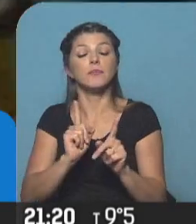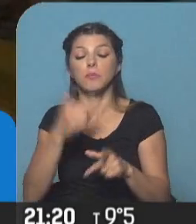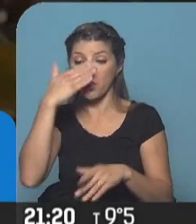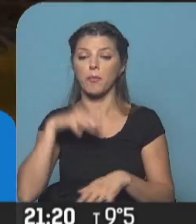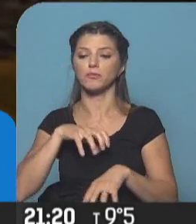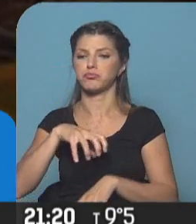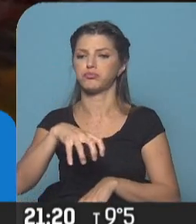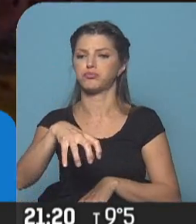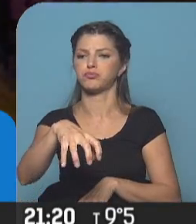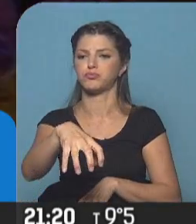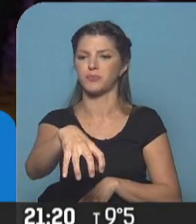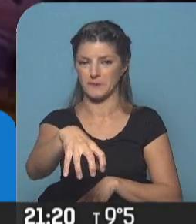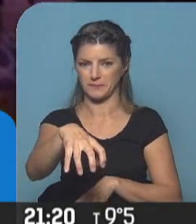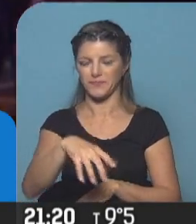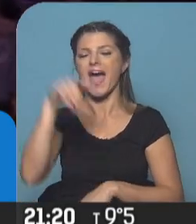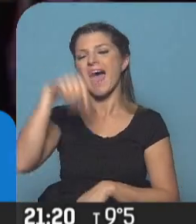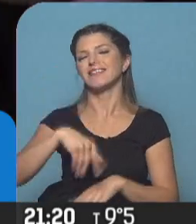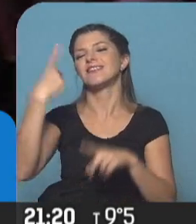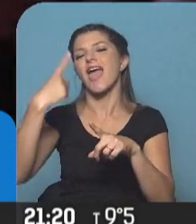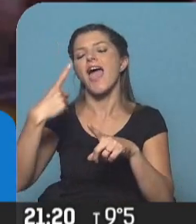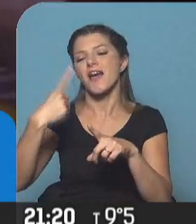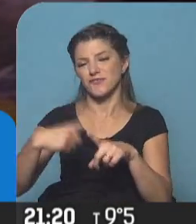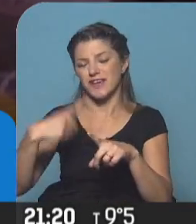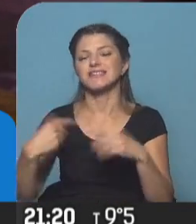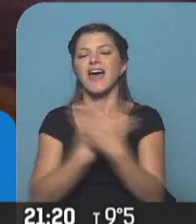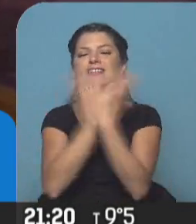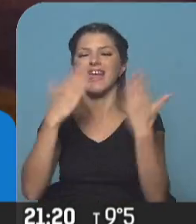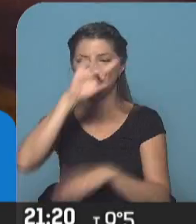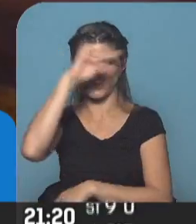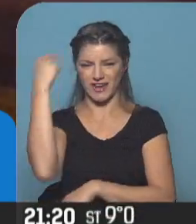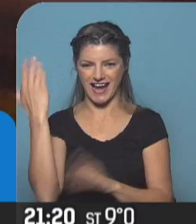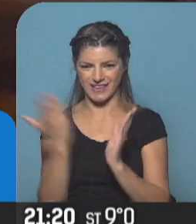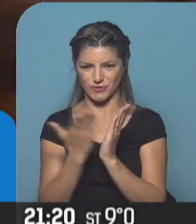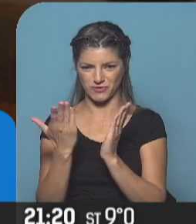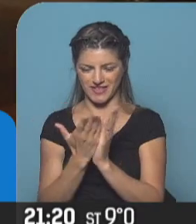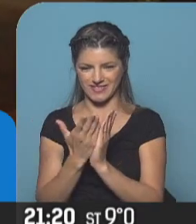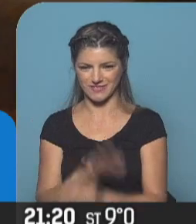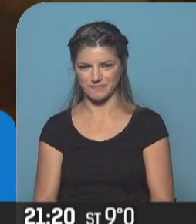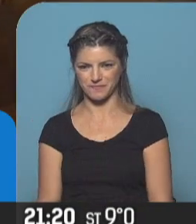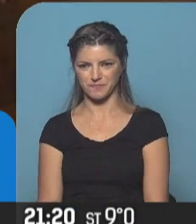aquí del Día Nacional del Estudiante en la provincia de Jujuy.